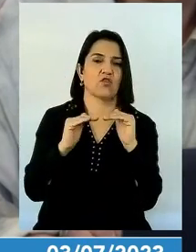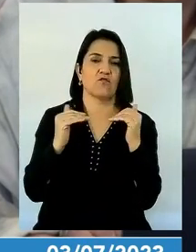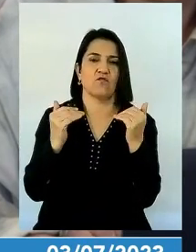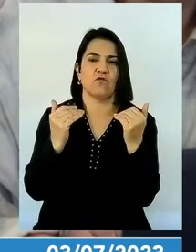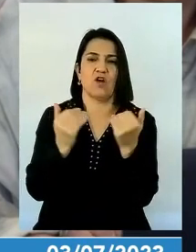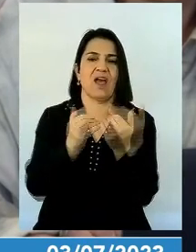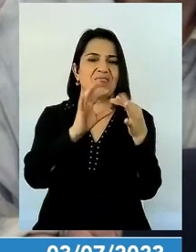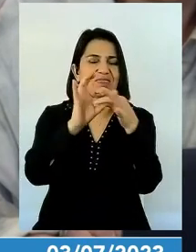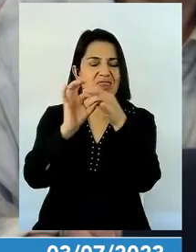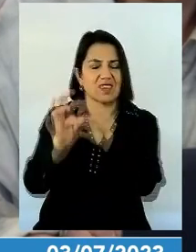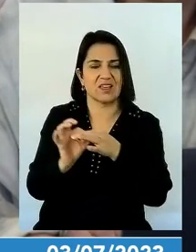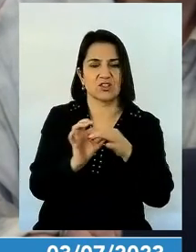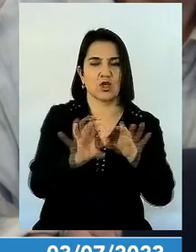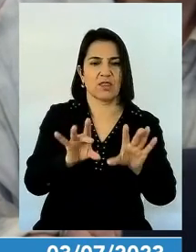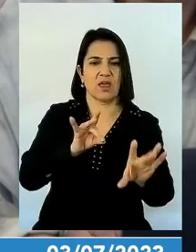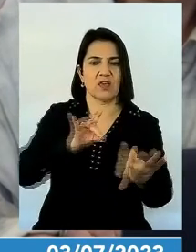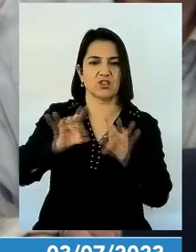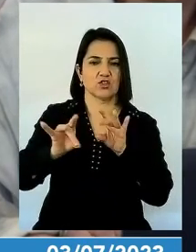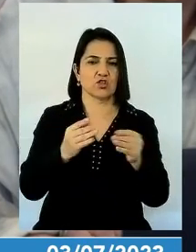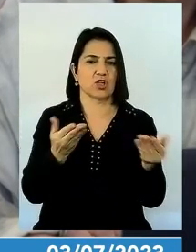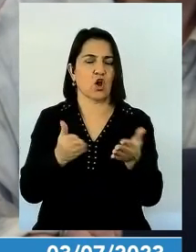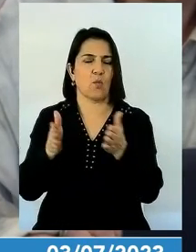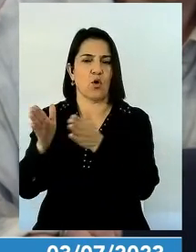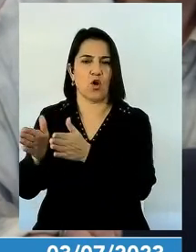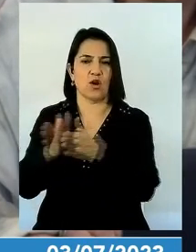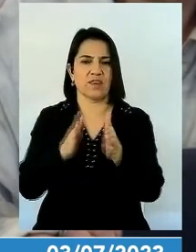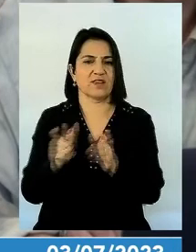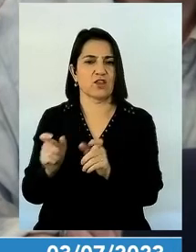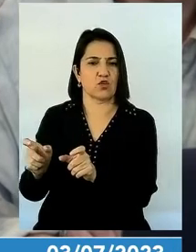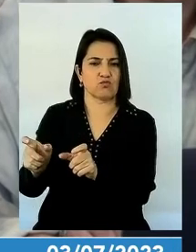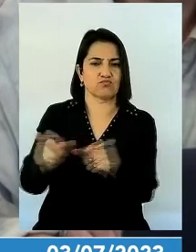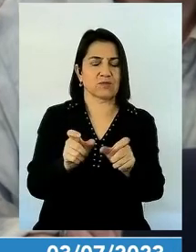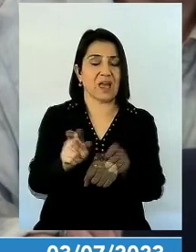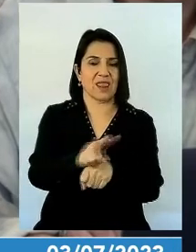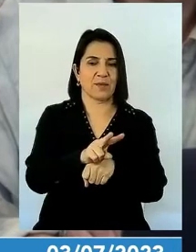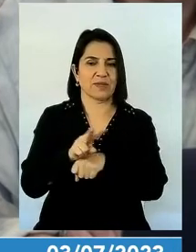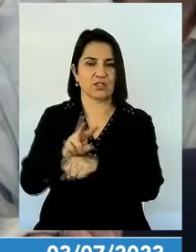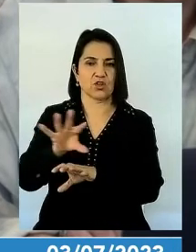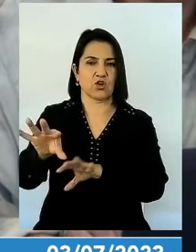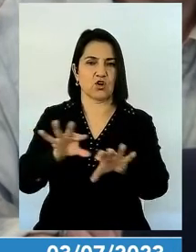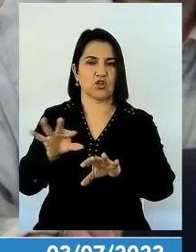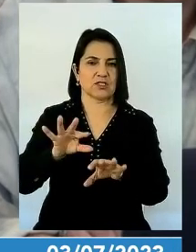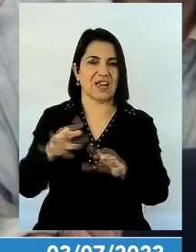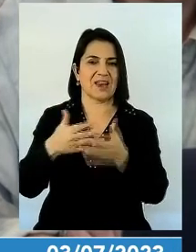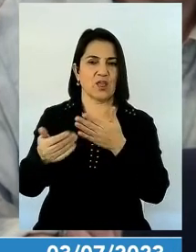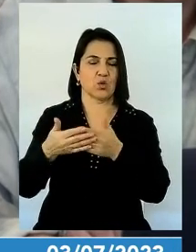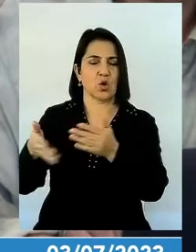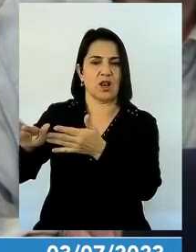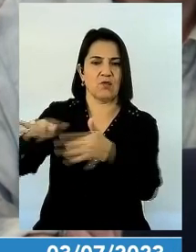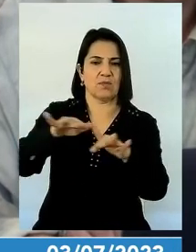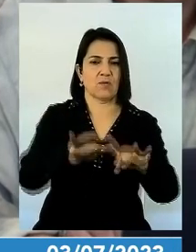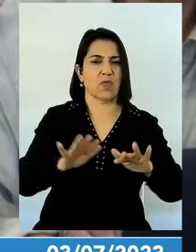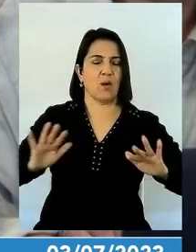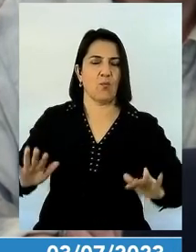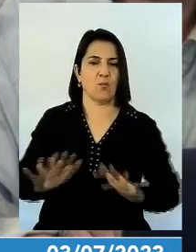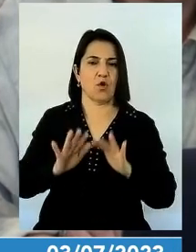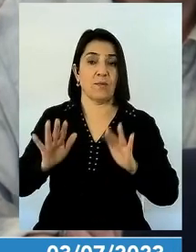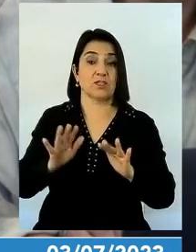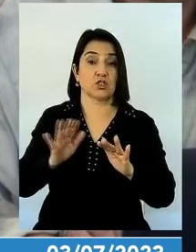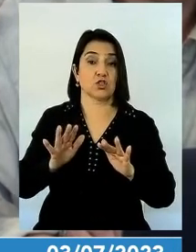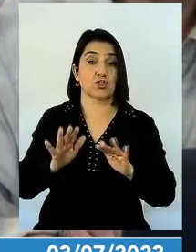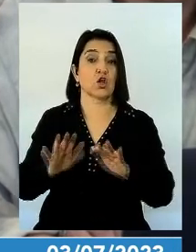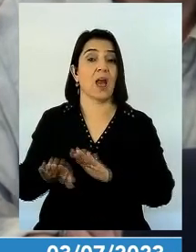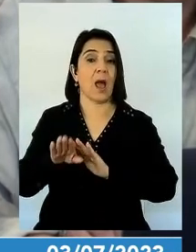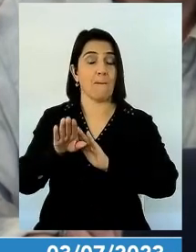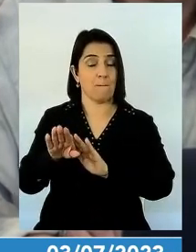el ordenamiento y administración de los recursos naturales de origen marino, la promoción y financiamiento por el Estado de la investigación científica en las ciencias